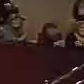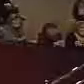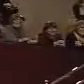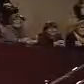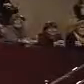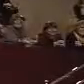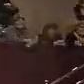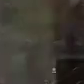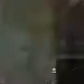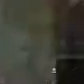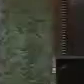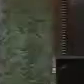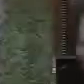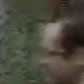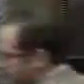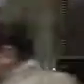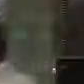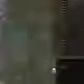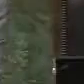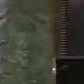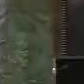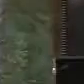La palabra al diputado Marcelo Chilin.